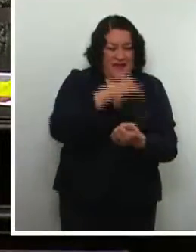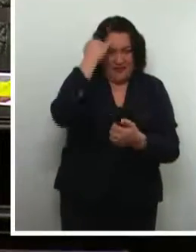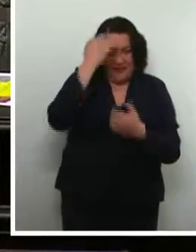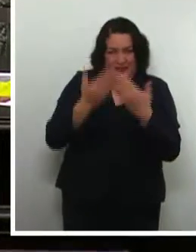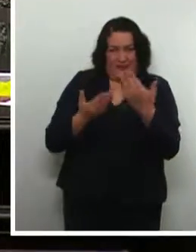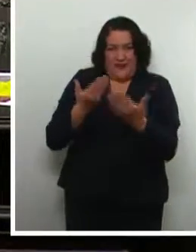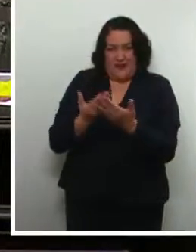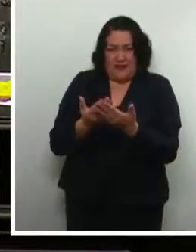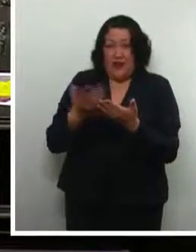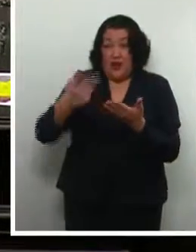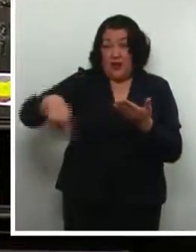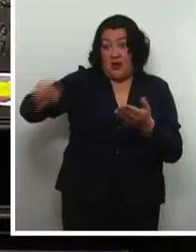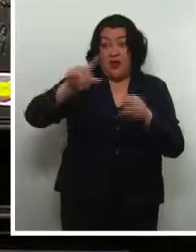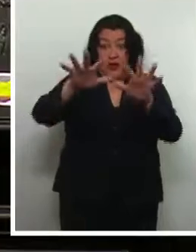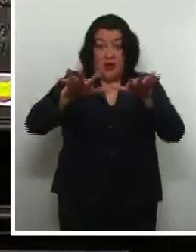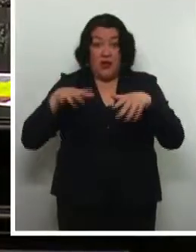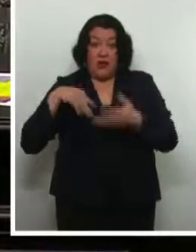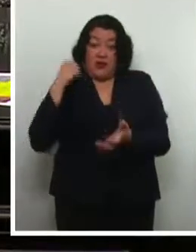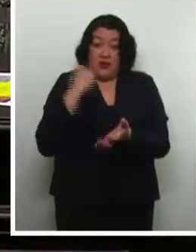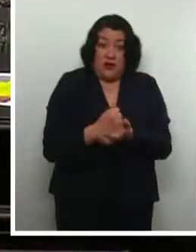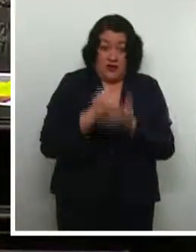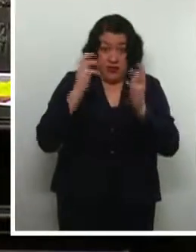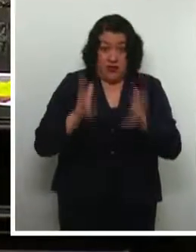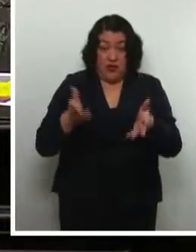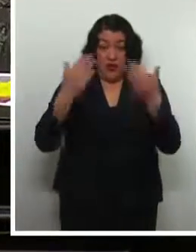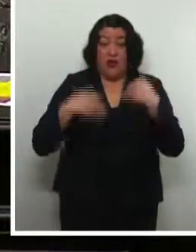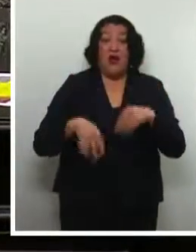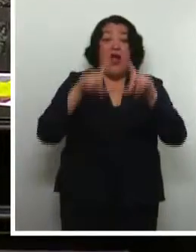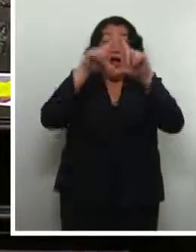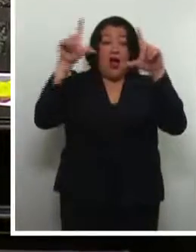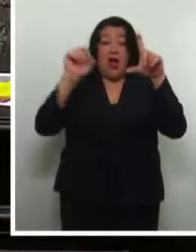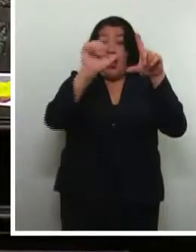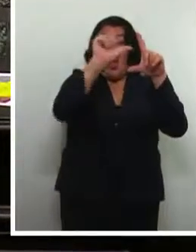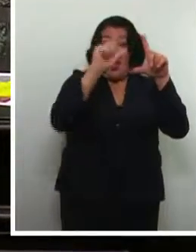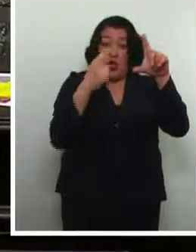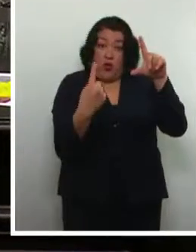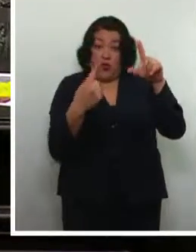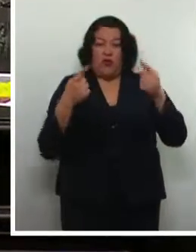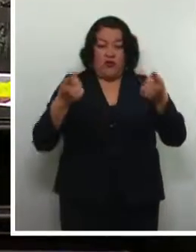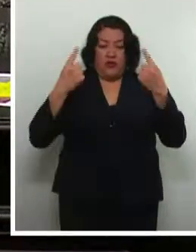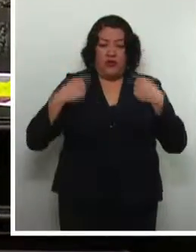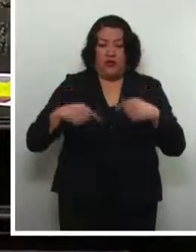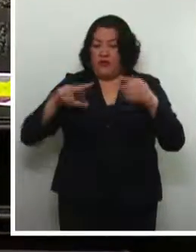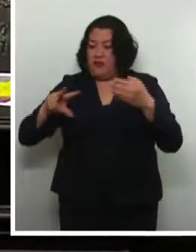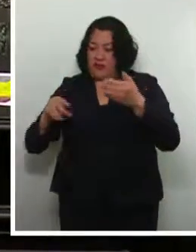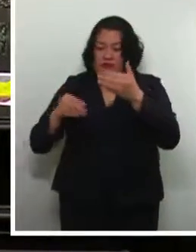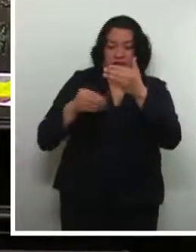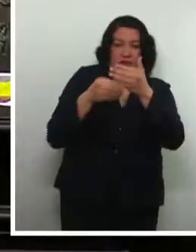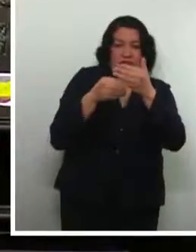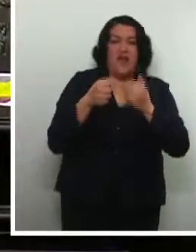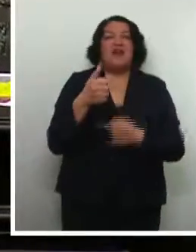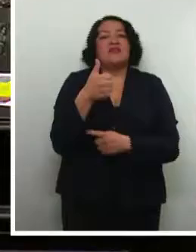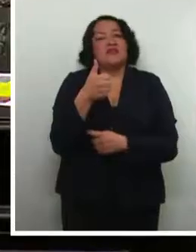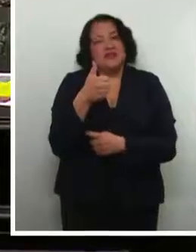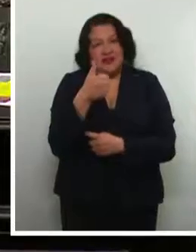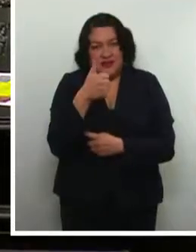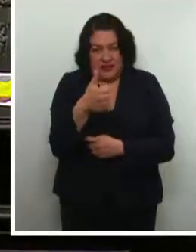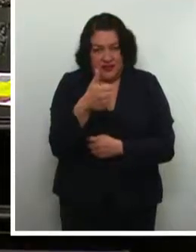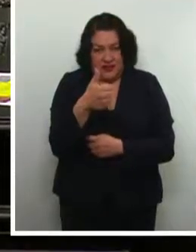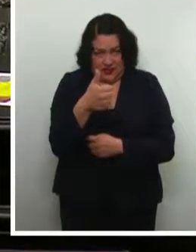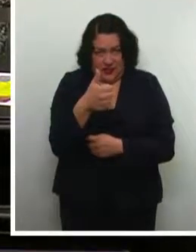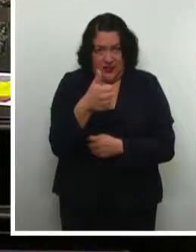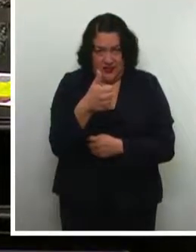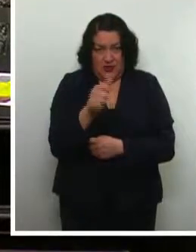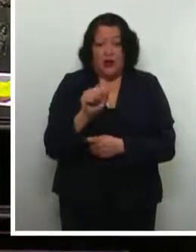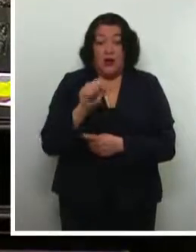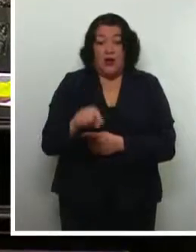la Asamblea aprobadas, a los apartados A, numeral 1, y la adición de un numeral 6, y en